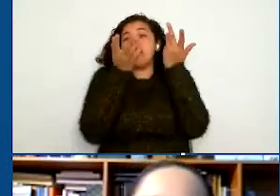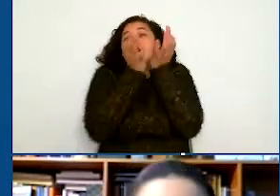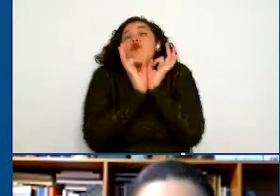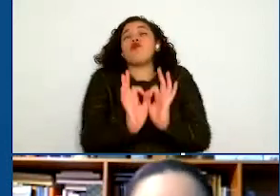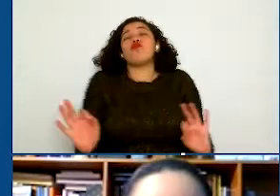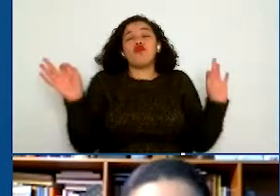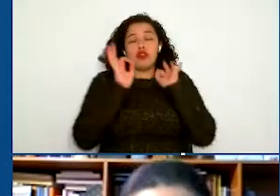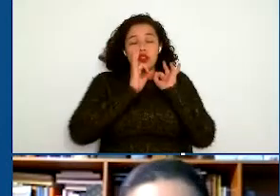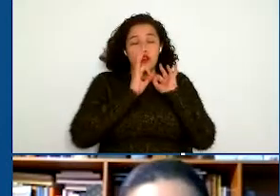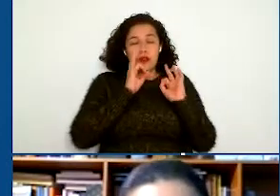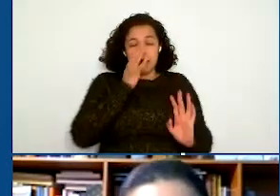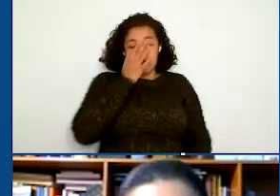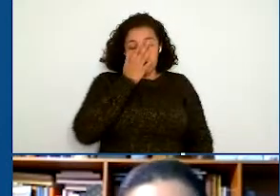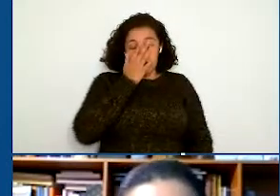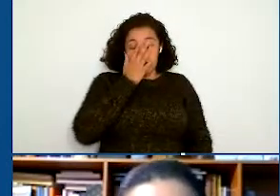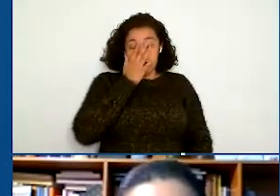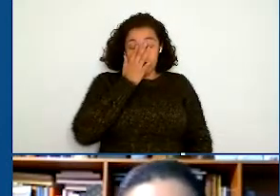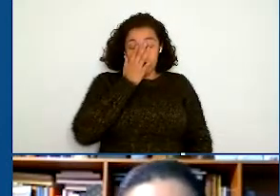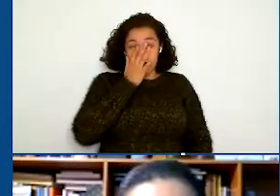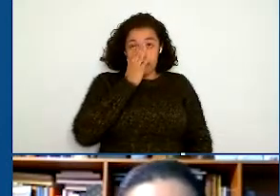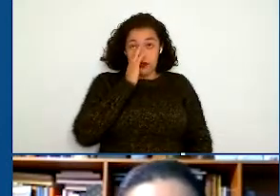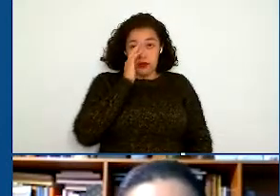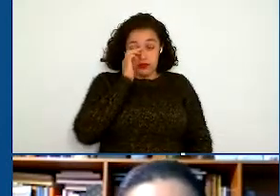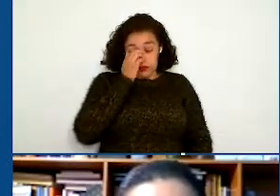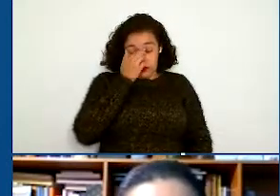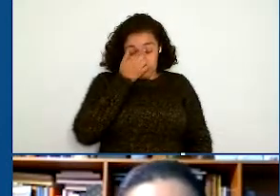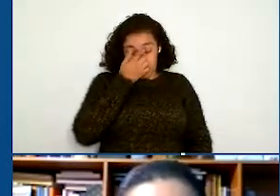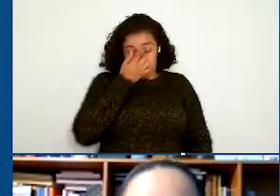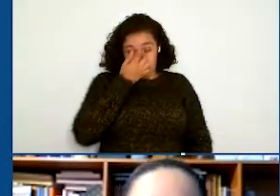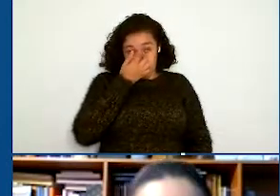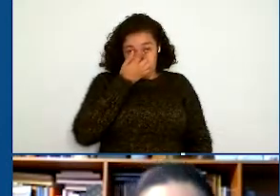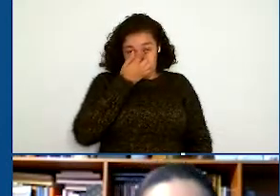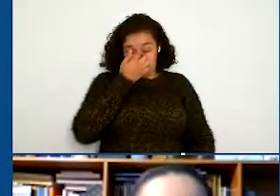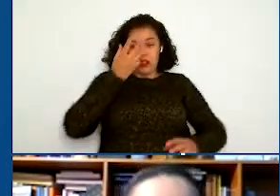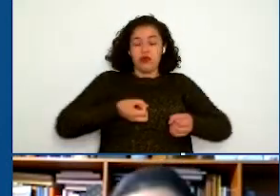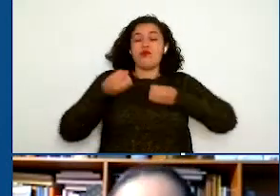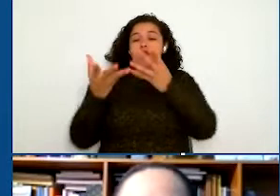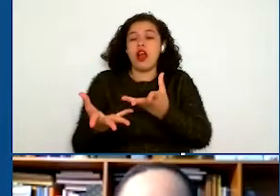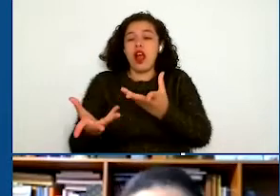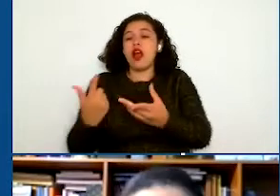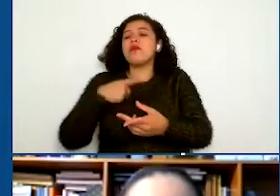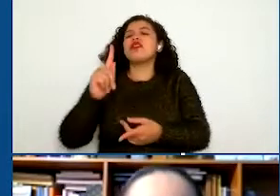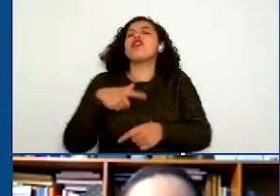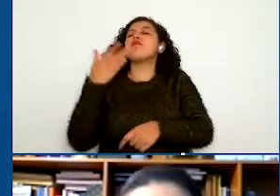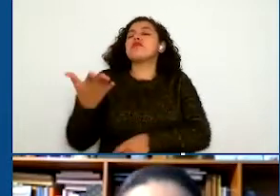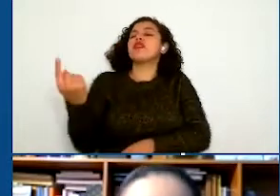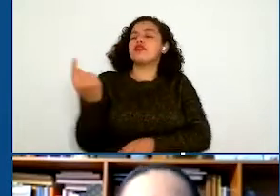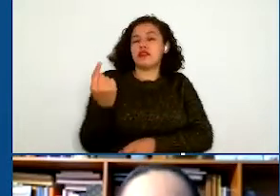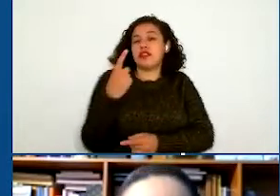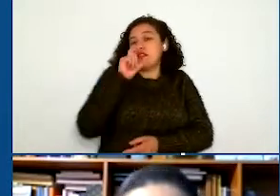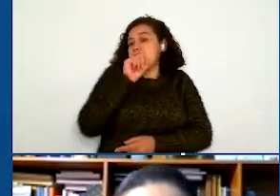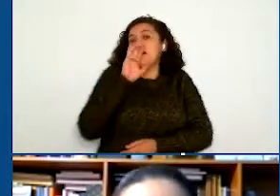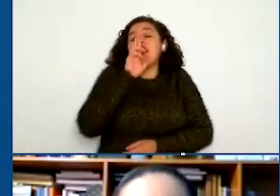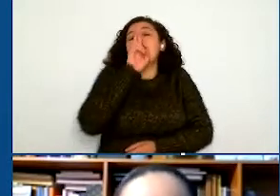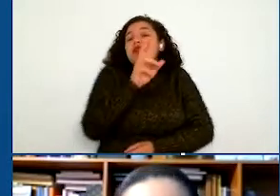importantísimo. Entonces, ¿qué doy y qué pido? Uh-huh. Así de sencilla es la